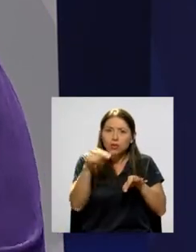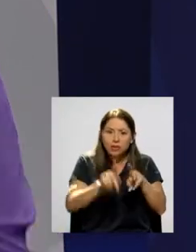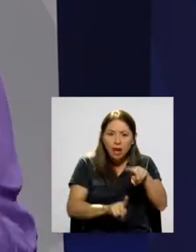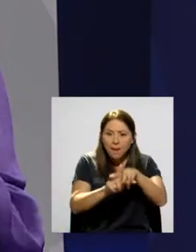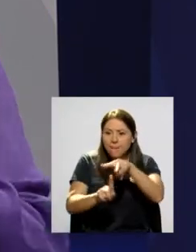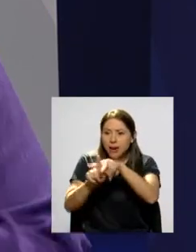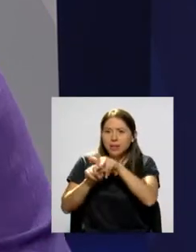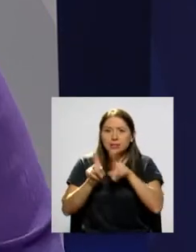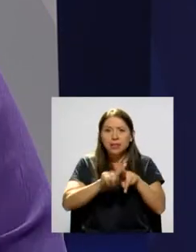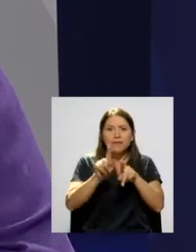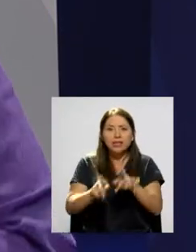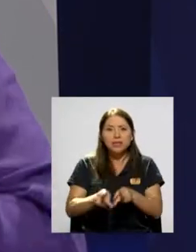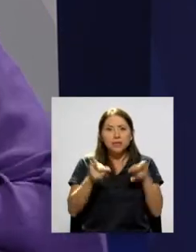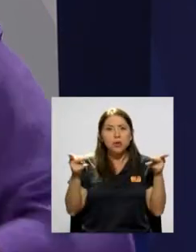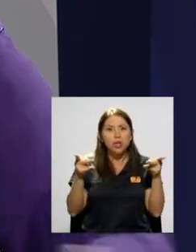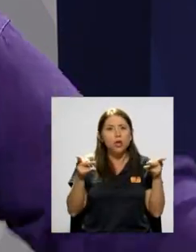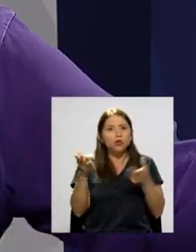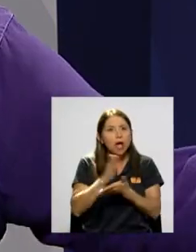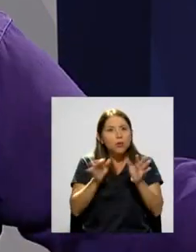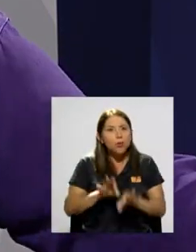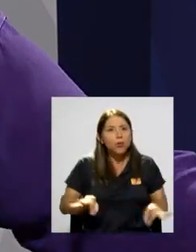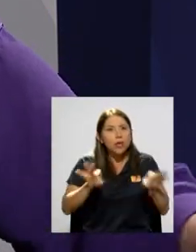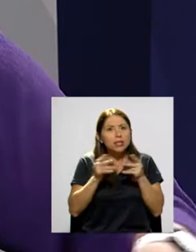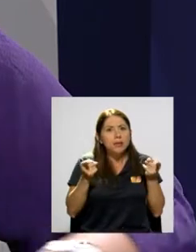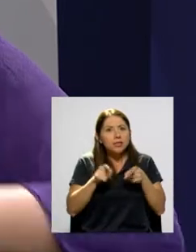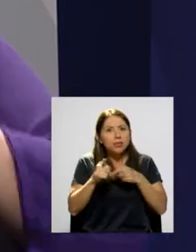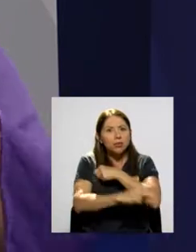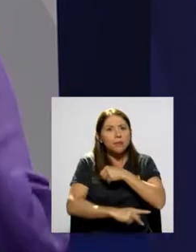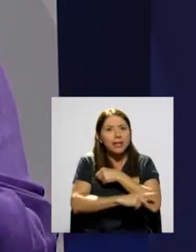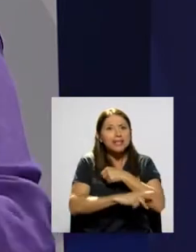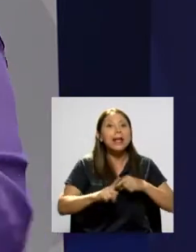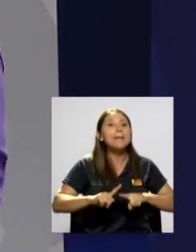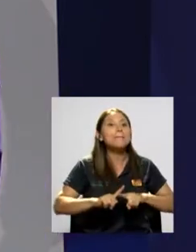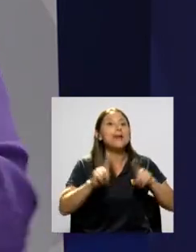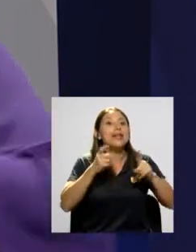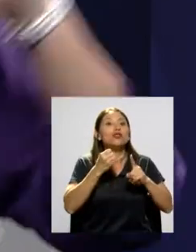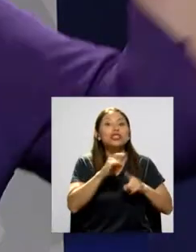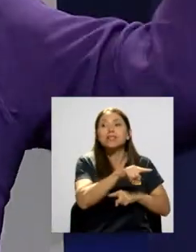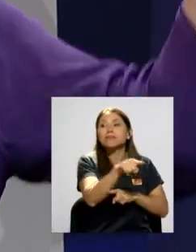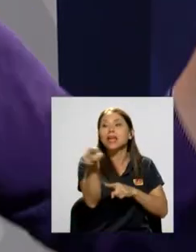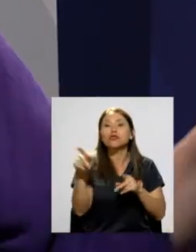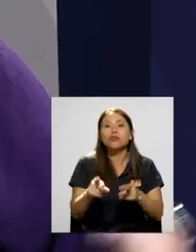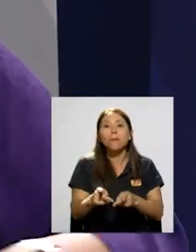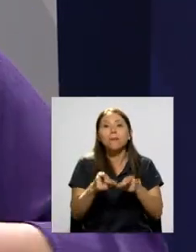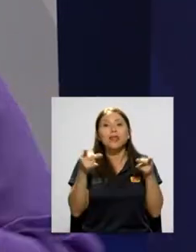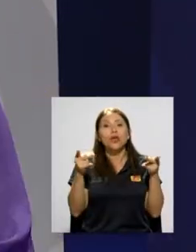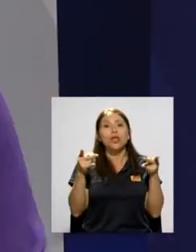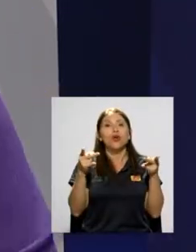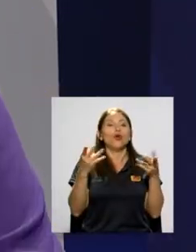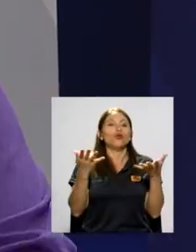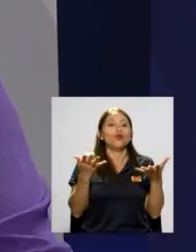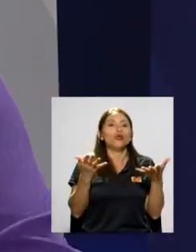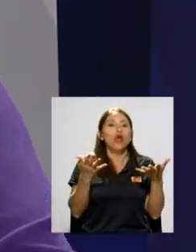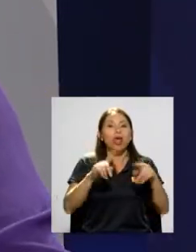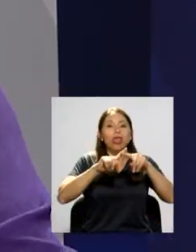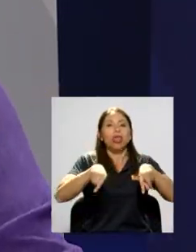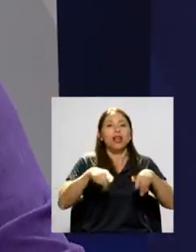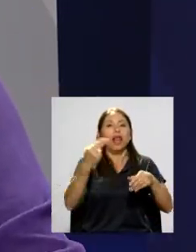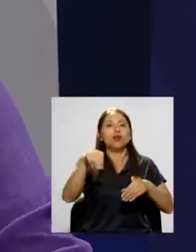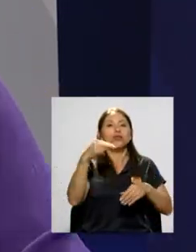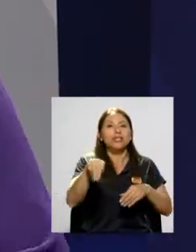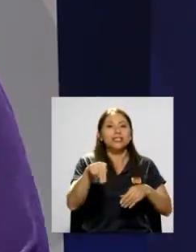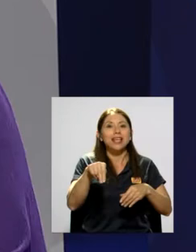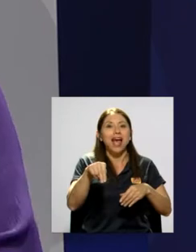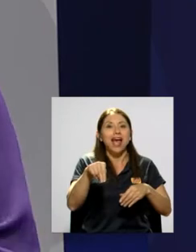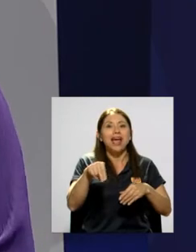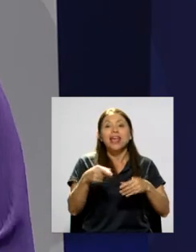país. Mientras que si esos periódicos eliminan esa noticia y reportan flores, árboles, pájaros, qué sé yo, cualquier otra cosa,